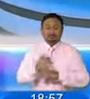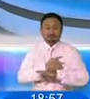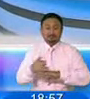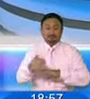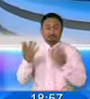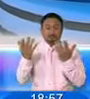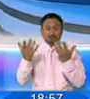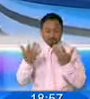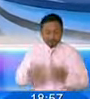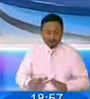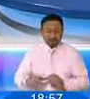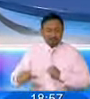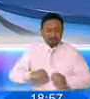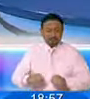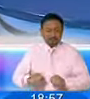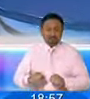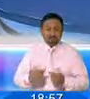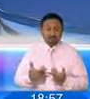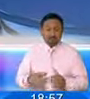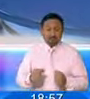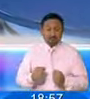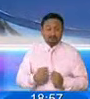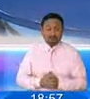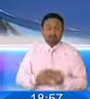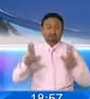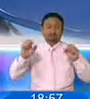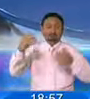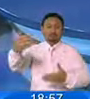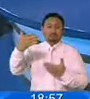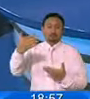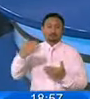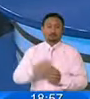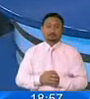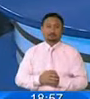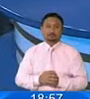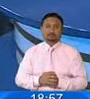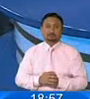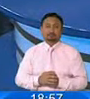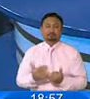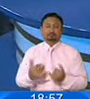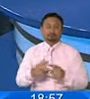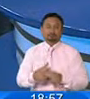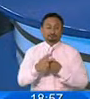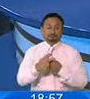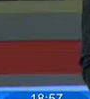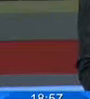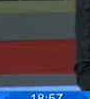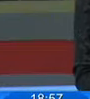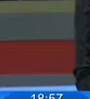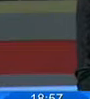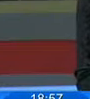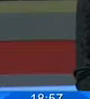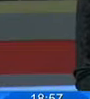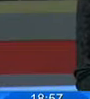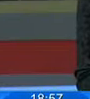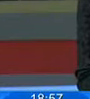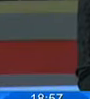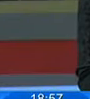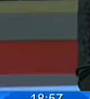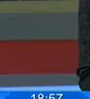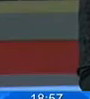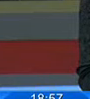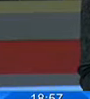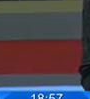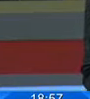esta semana laboral agitada en el tema político y judicial. Aquí iniciamos. El exministro de